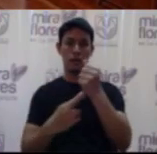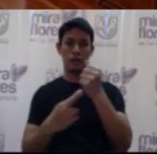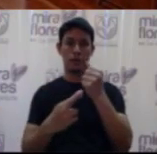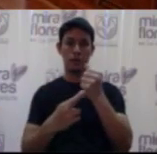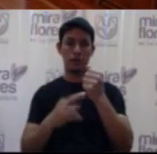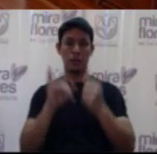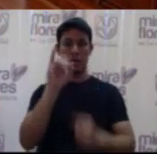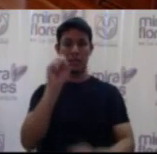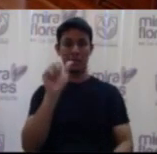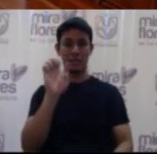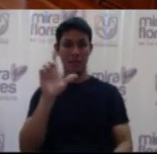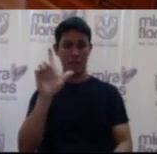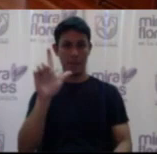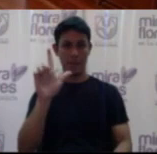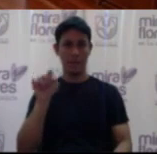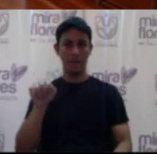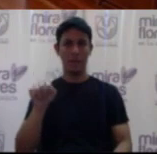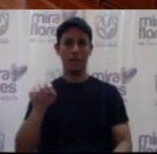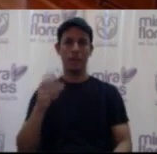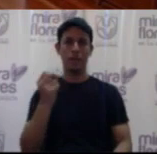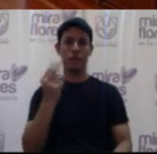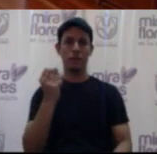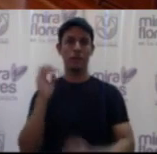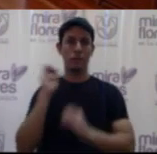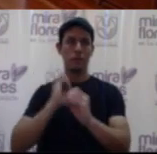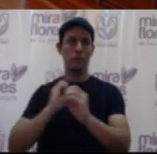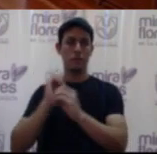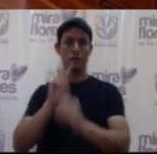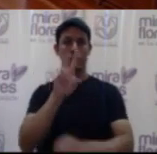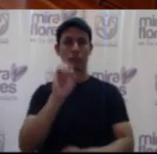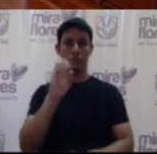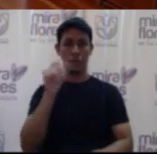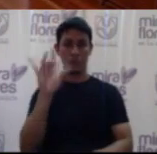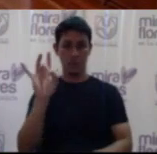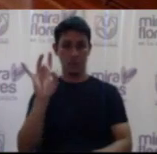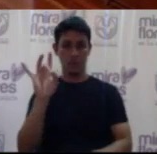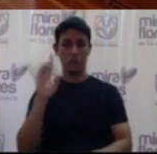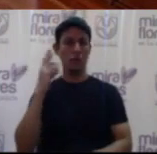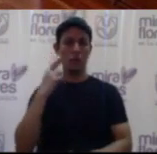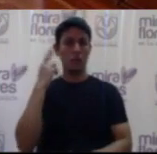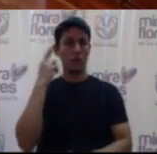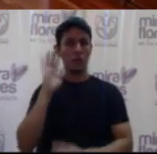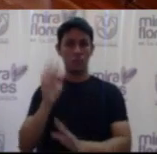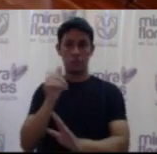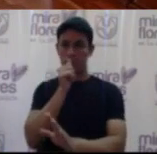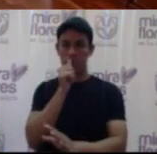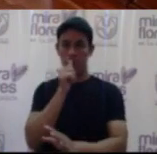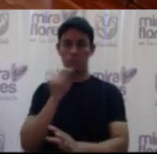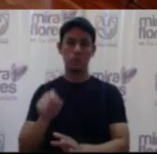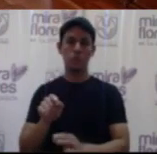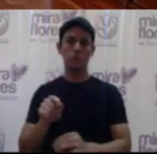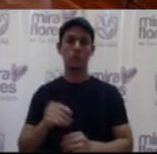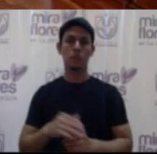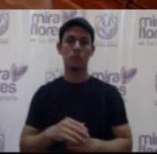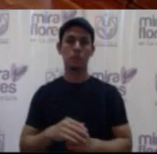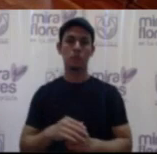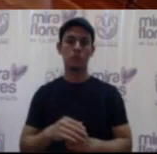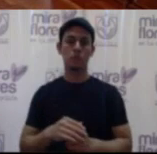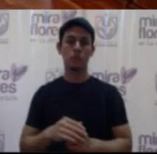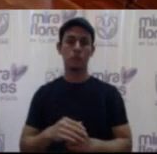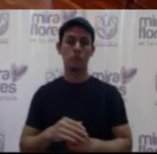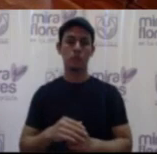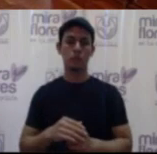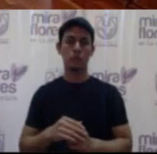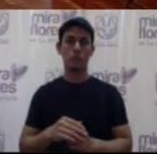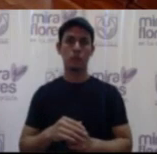Barak Pastor con efectividad del 9 al 12 de octubre de 2018 por motivos personales y efectos de formalizar la misma de conformidad con